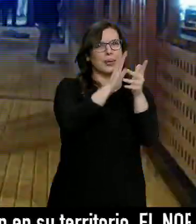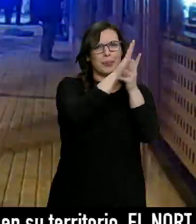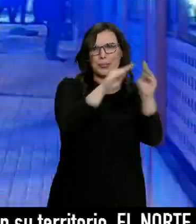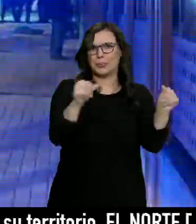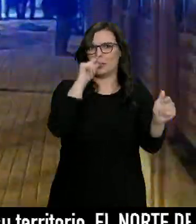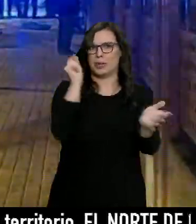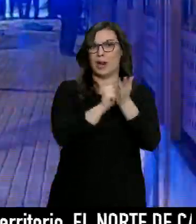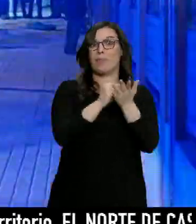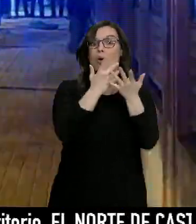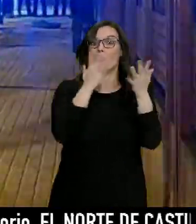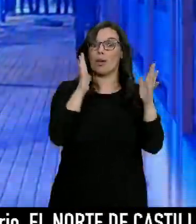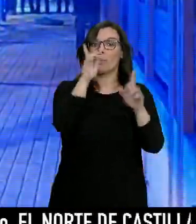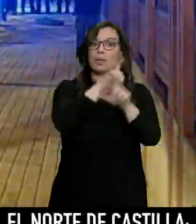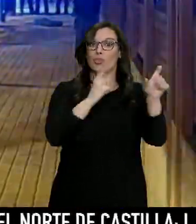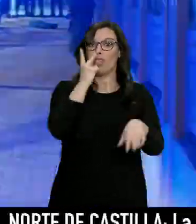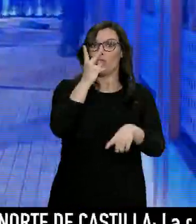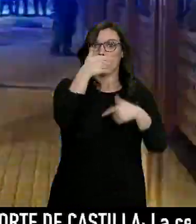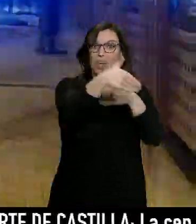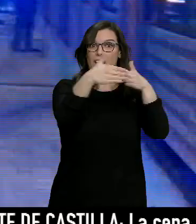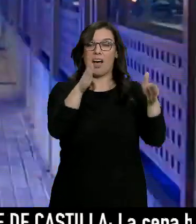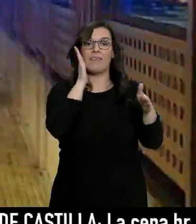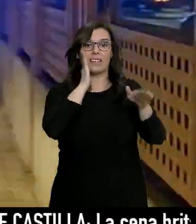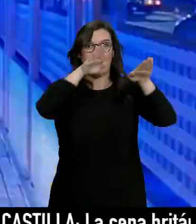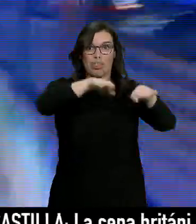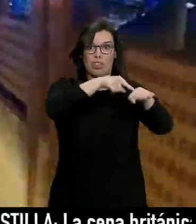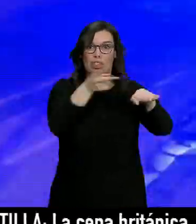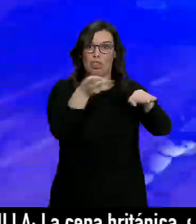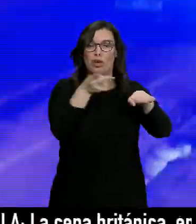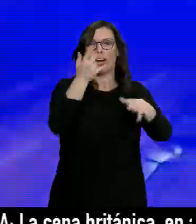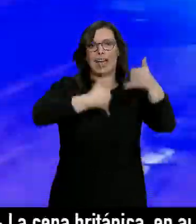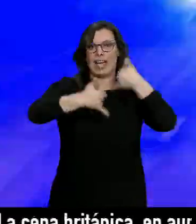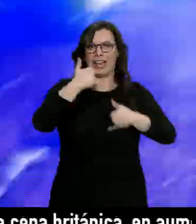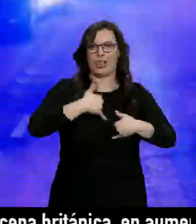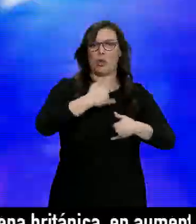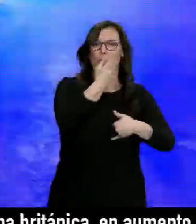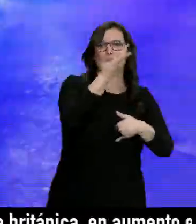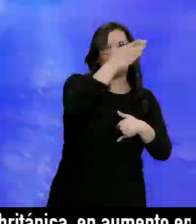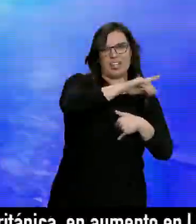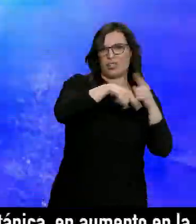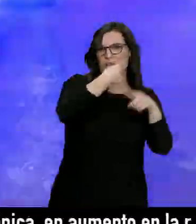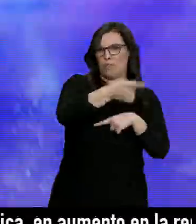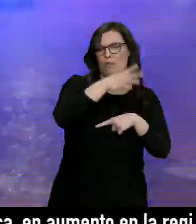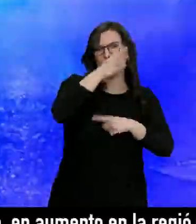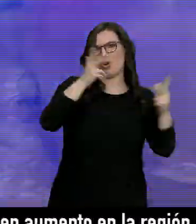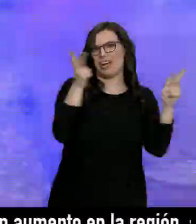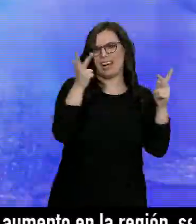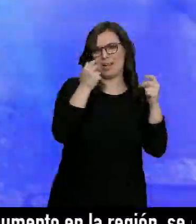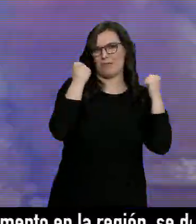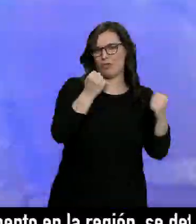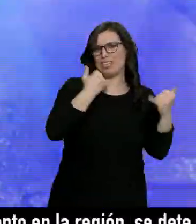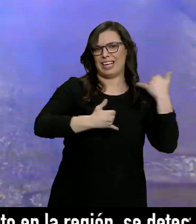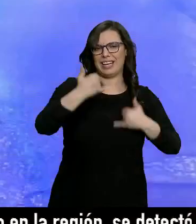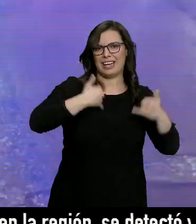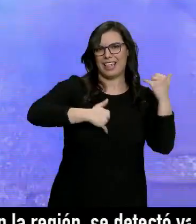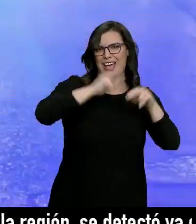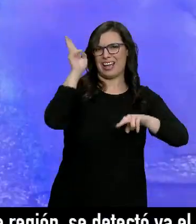2 ocupantes de esa habitación han resultado heridos con quemaduras. Uno de ellos fallecía después a causa de la gravedad de sus heridas